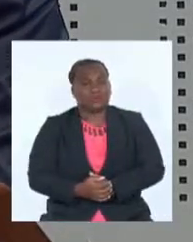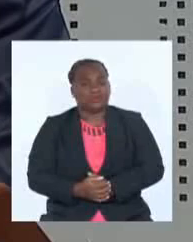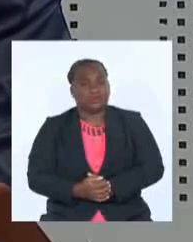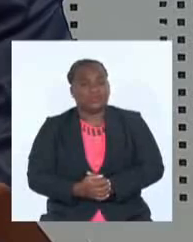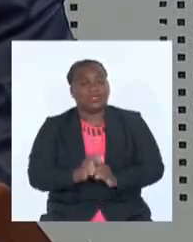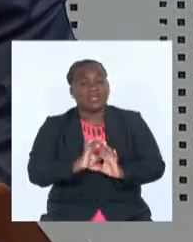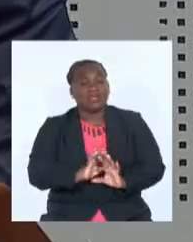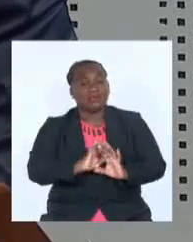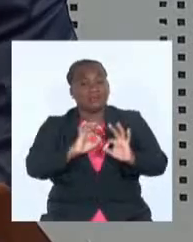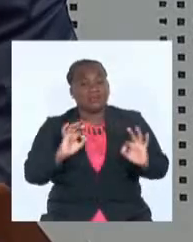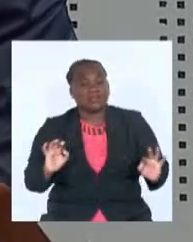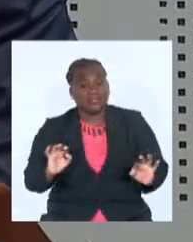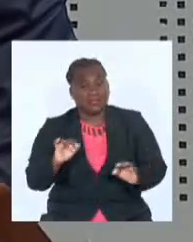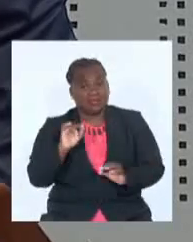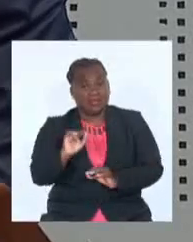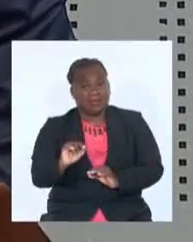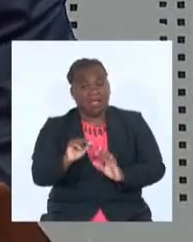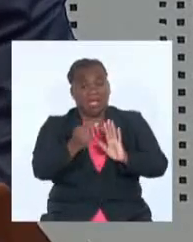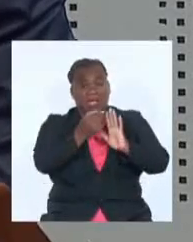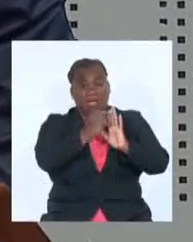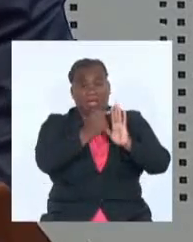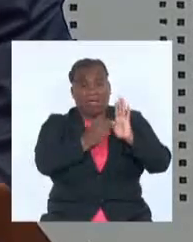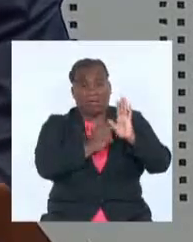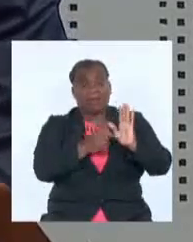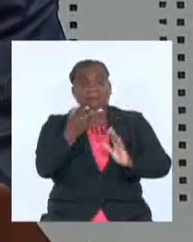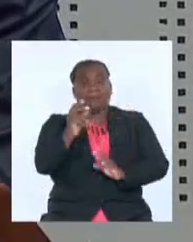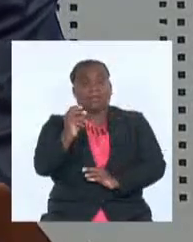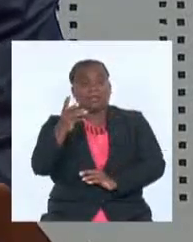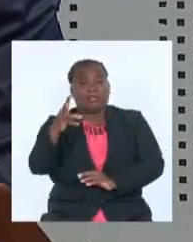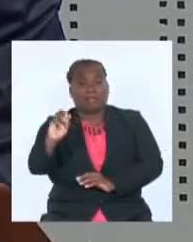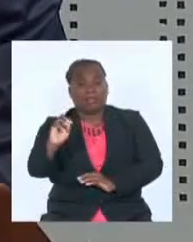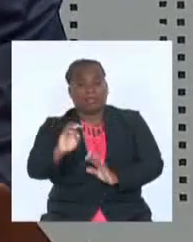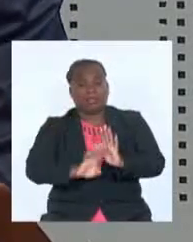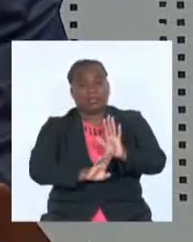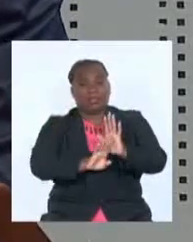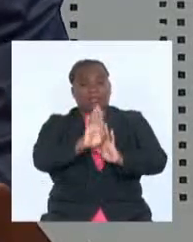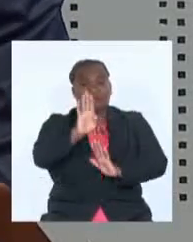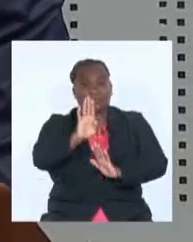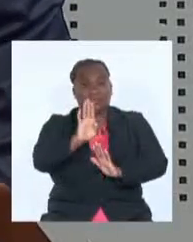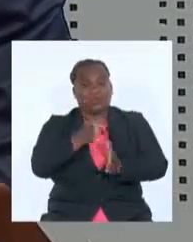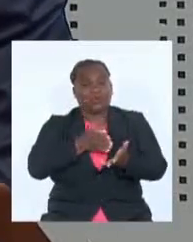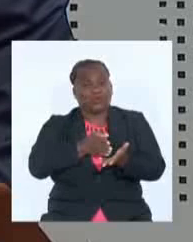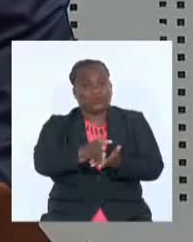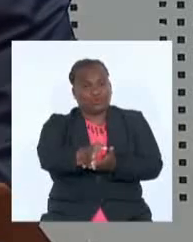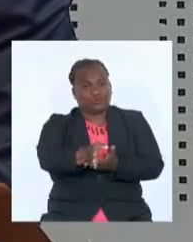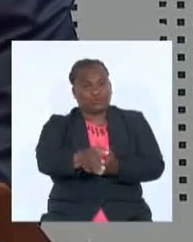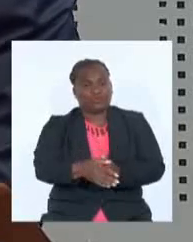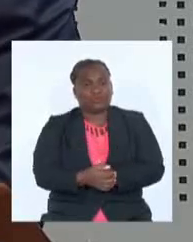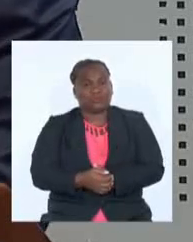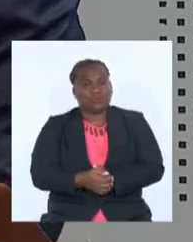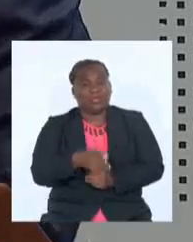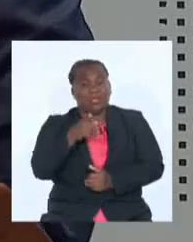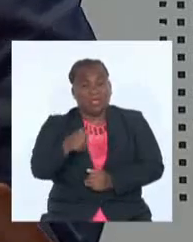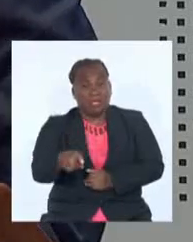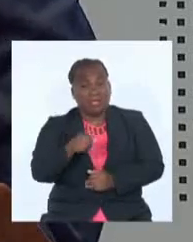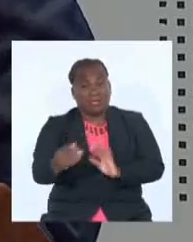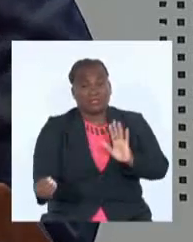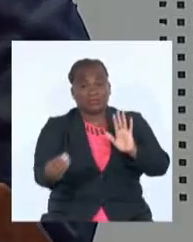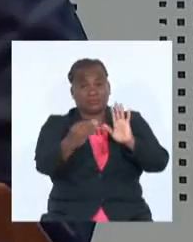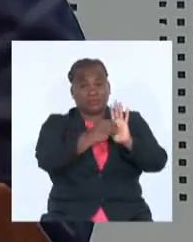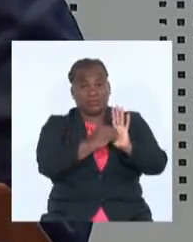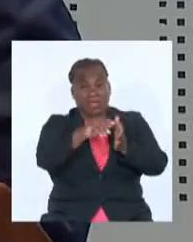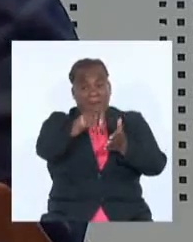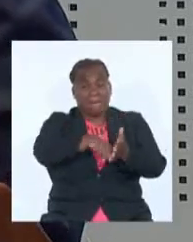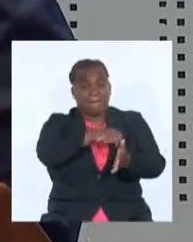especialmente a través de la Agenda 2030 para el Desarrollo Sostenible, que traza un plan de